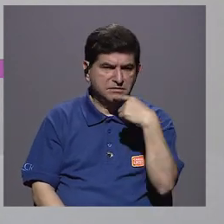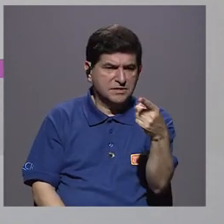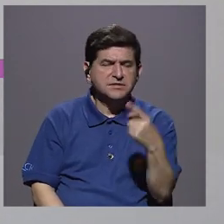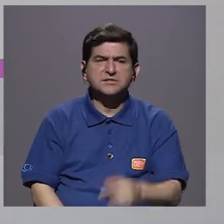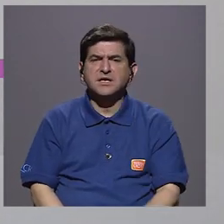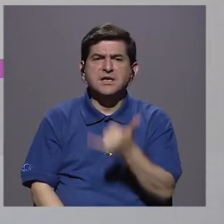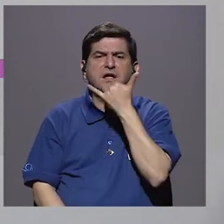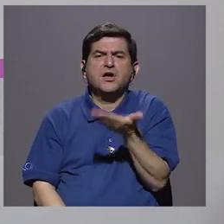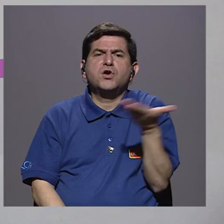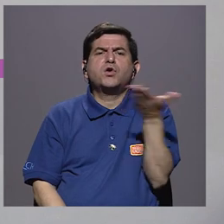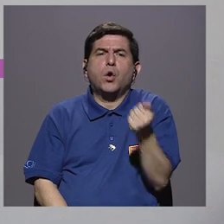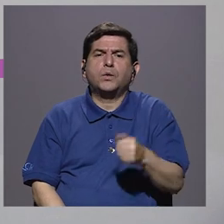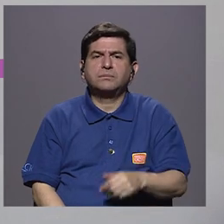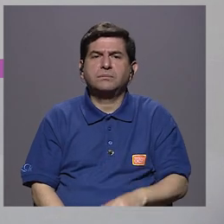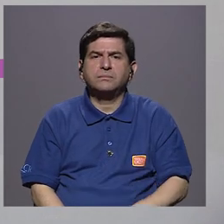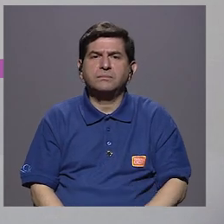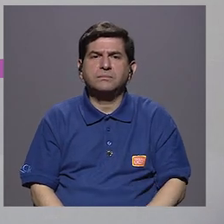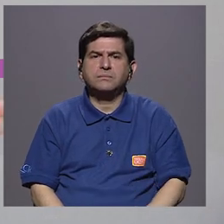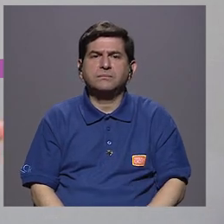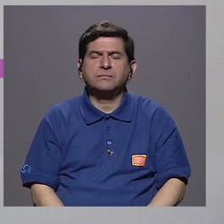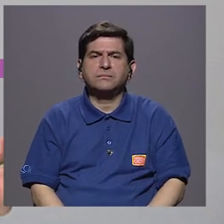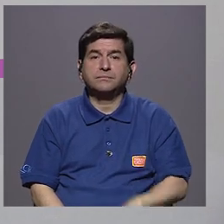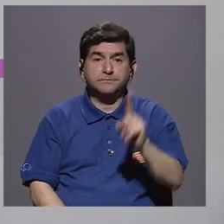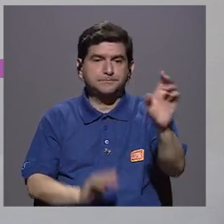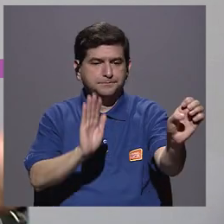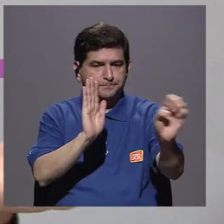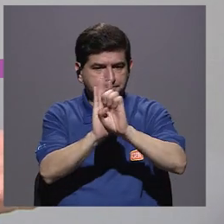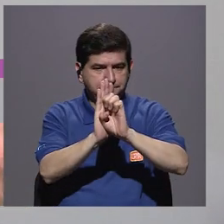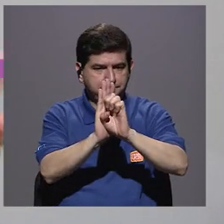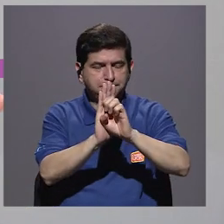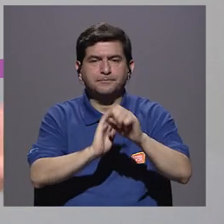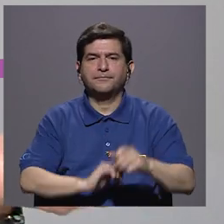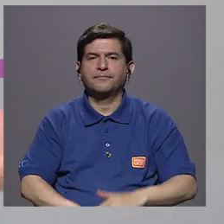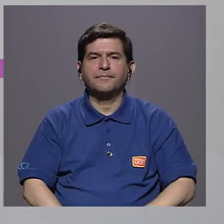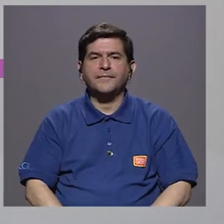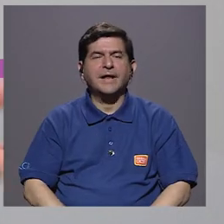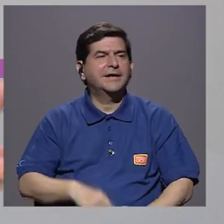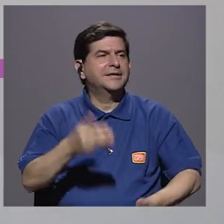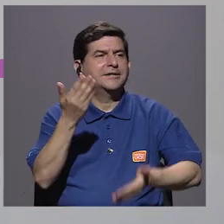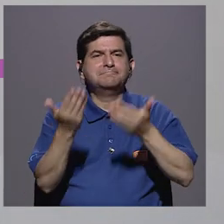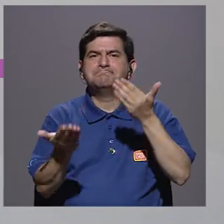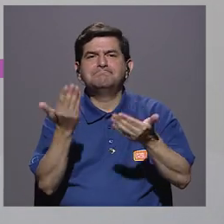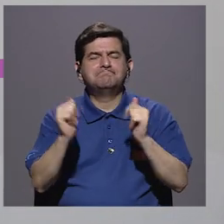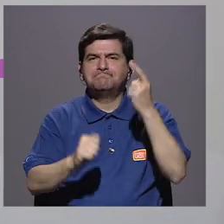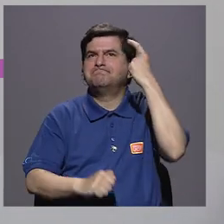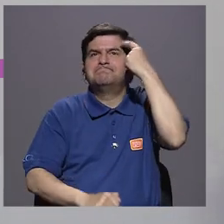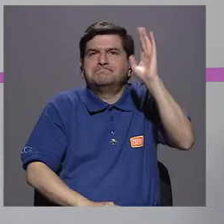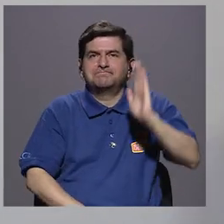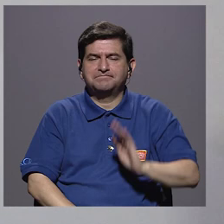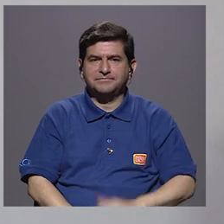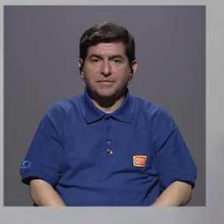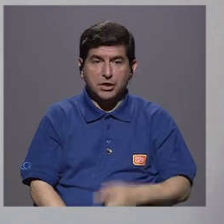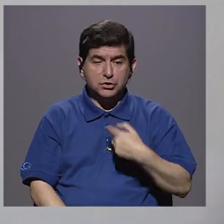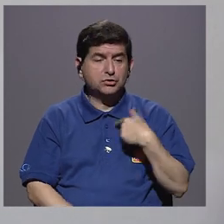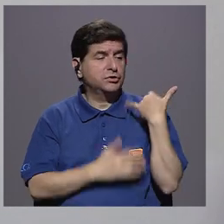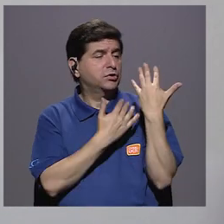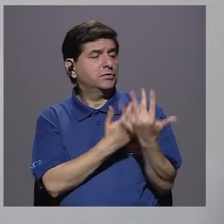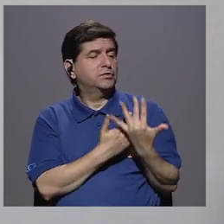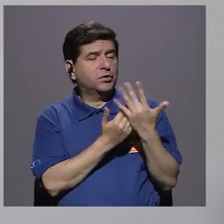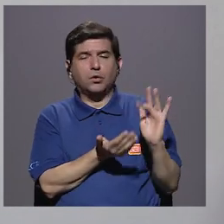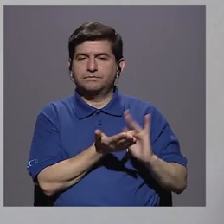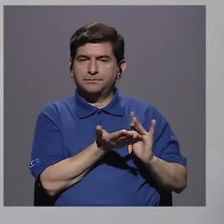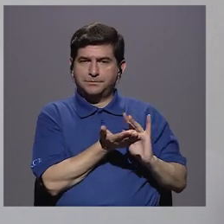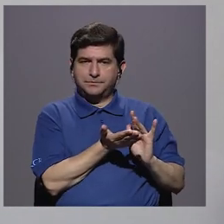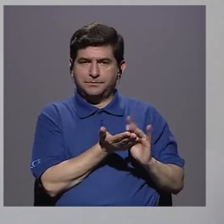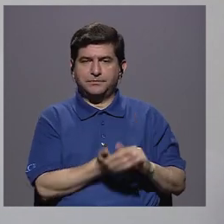diciendo que está fallando. Por ejemplo, como un ejemplo, digamos, aleatorio, uno podría decir que yo estaba esperando